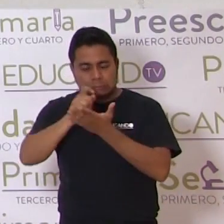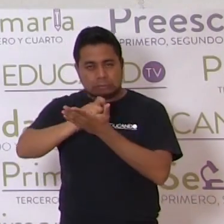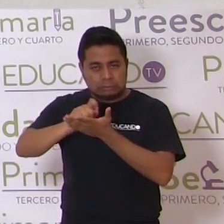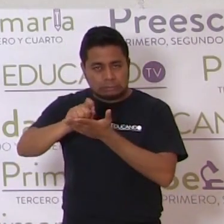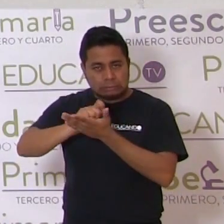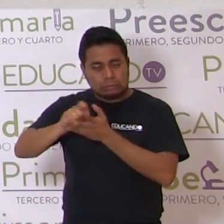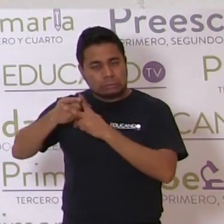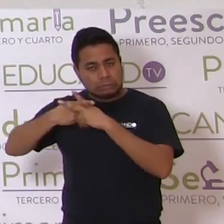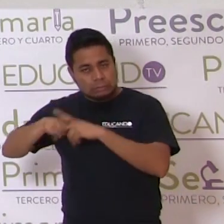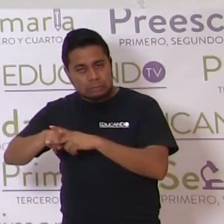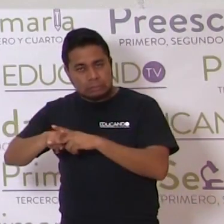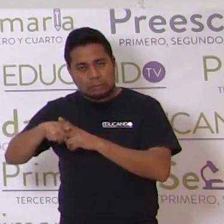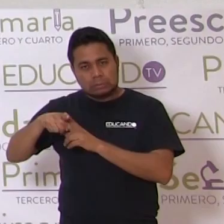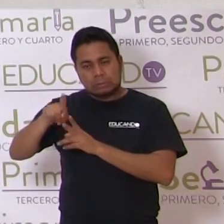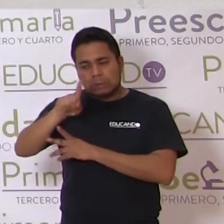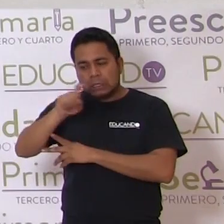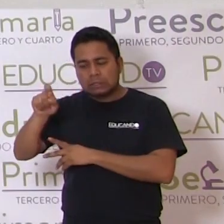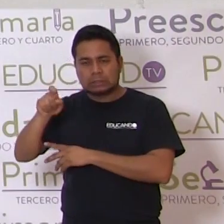de 100 grados.